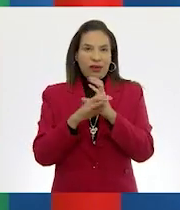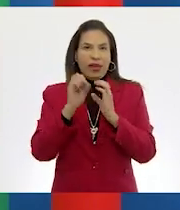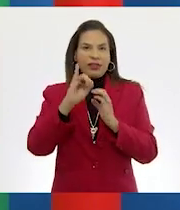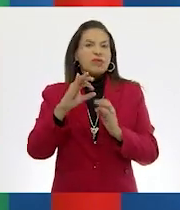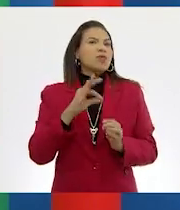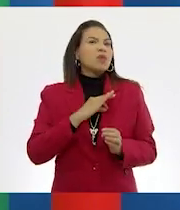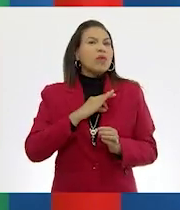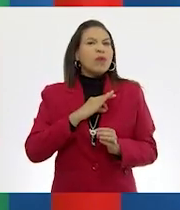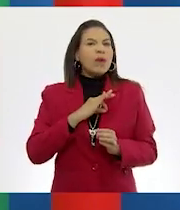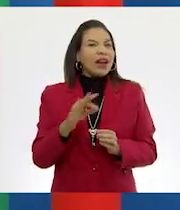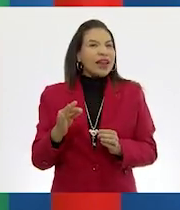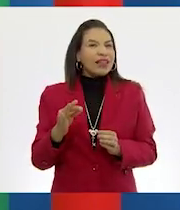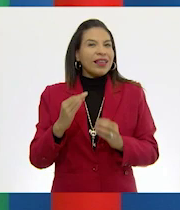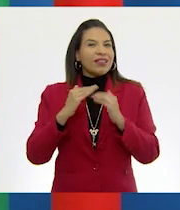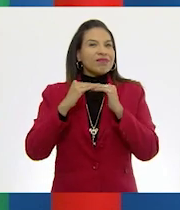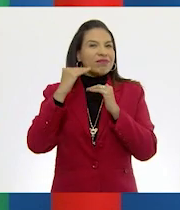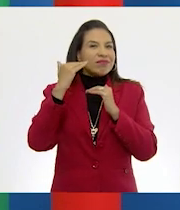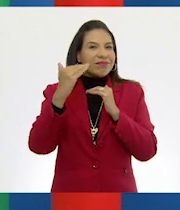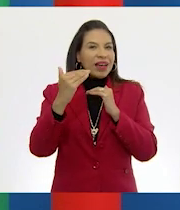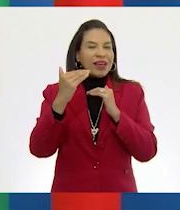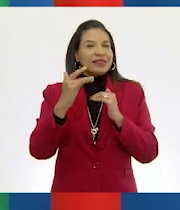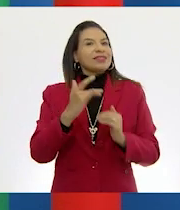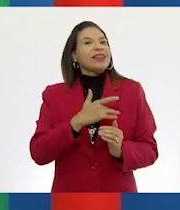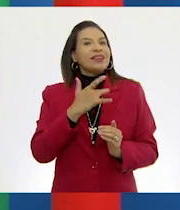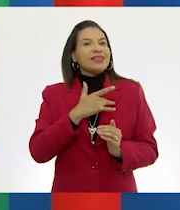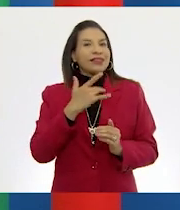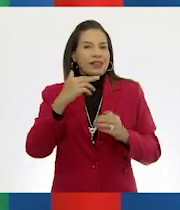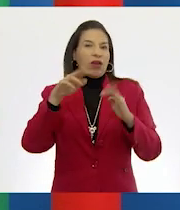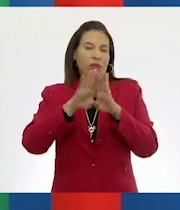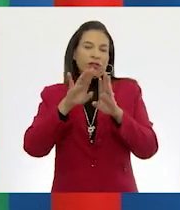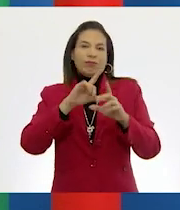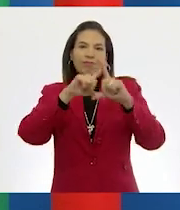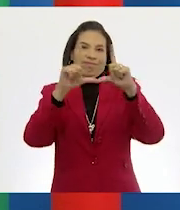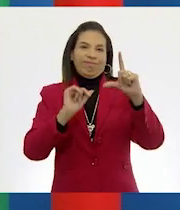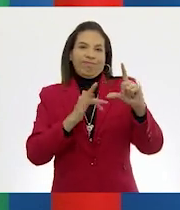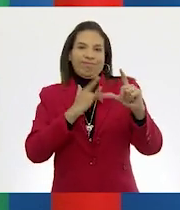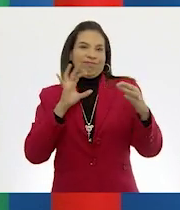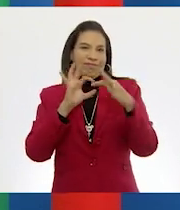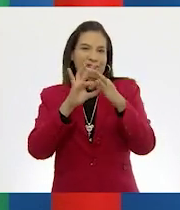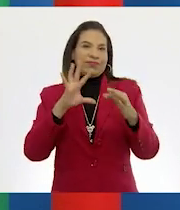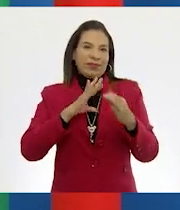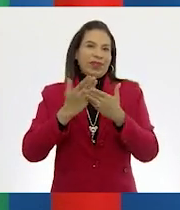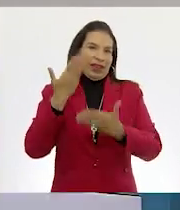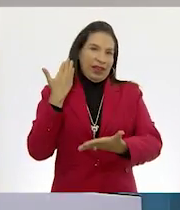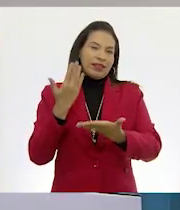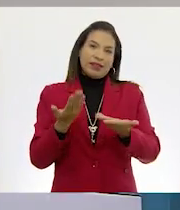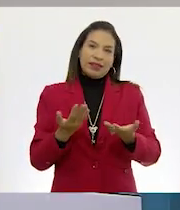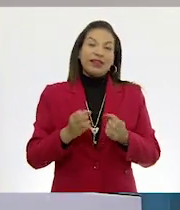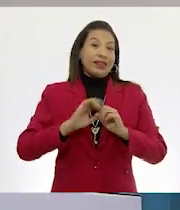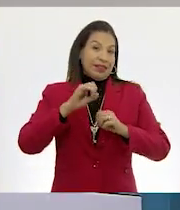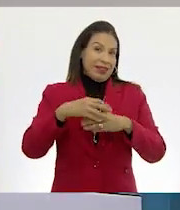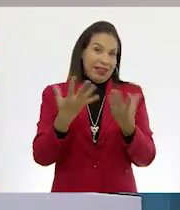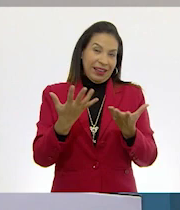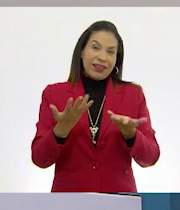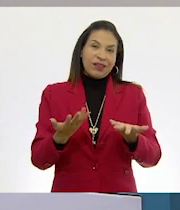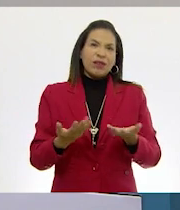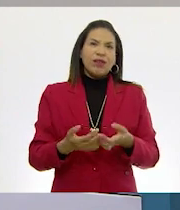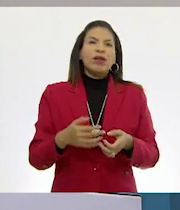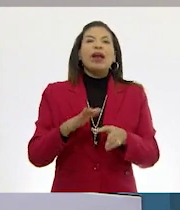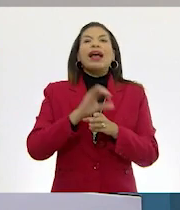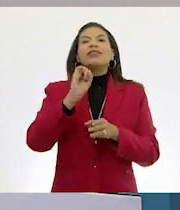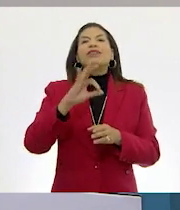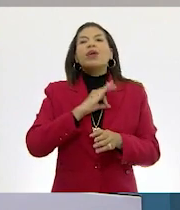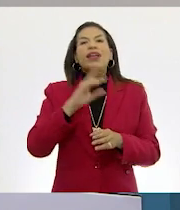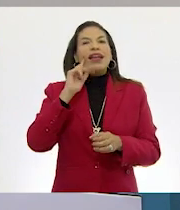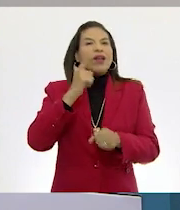se puede incrementar el sentimiento nacionalista que existía, ¿verdad? Claro, por supuesto. Porque así